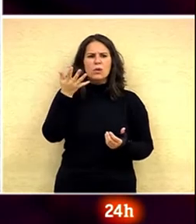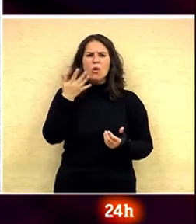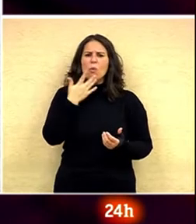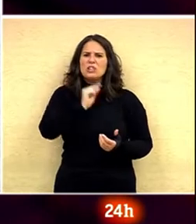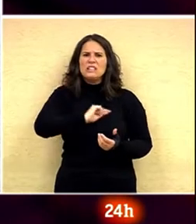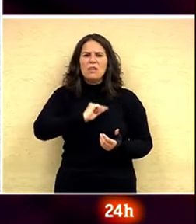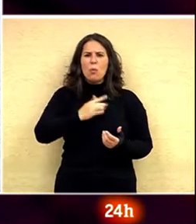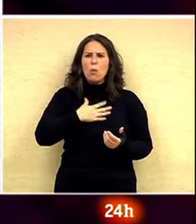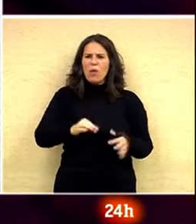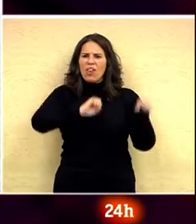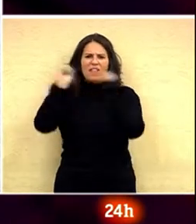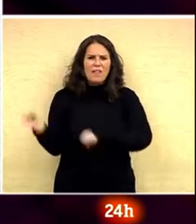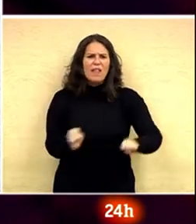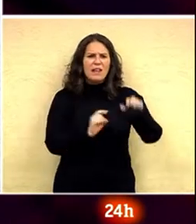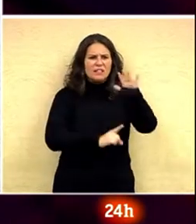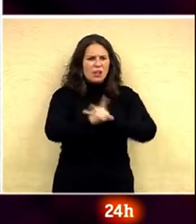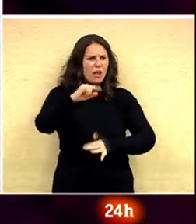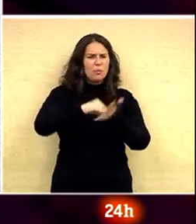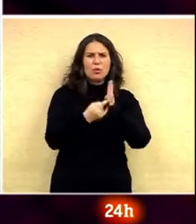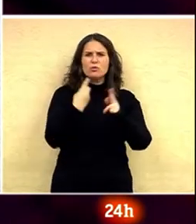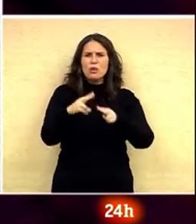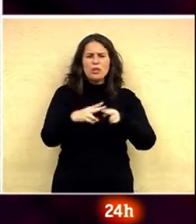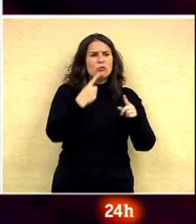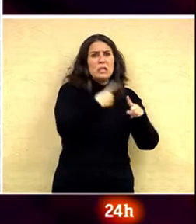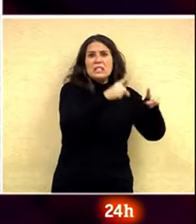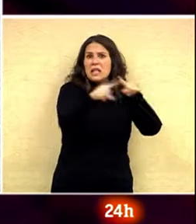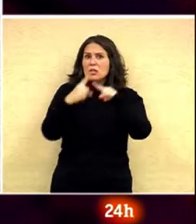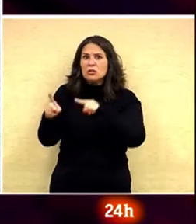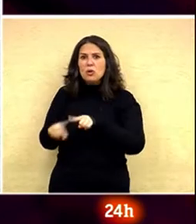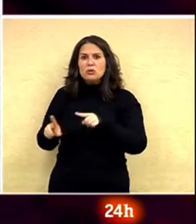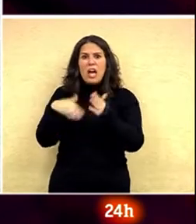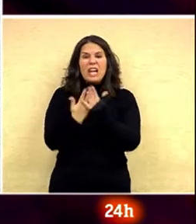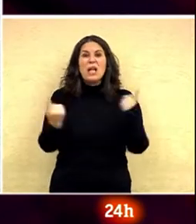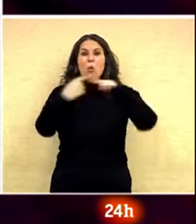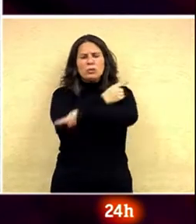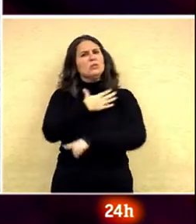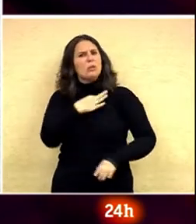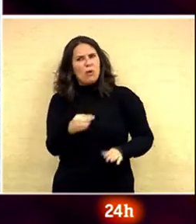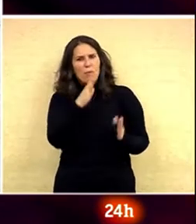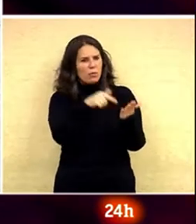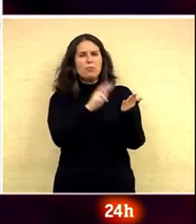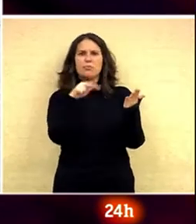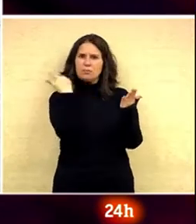espacio para defender y desarrollar proyectos políticos distintos y hasta opuestos.